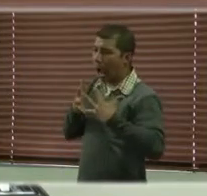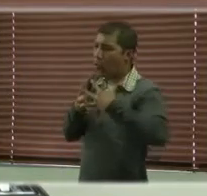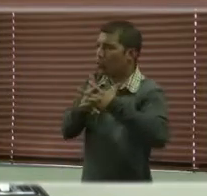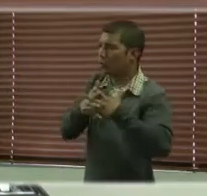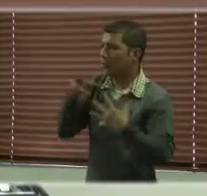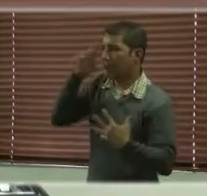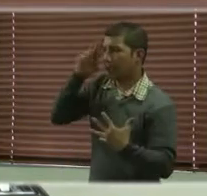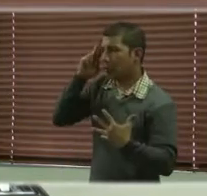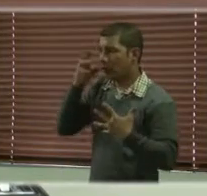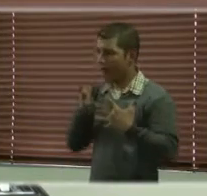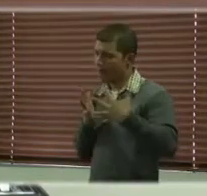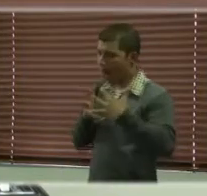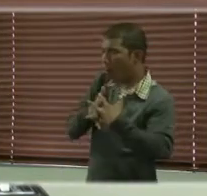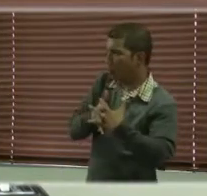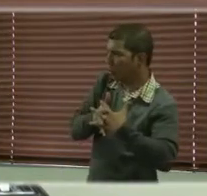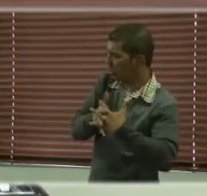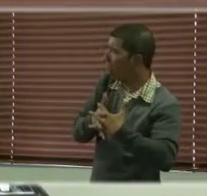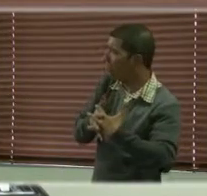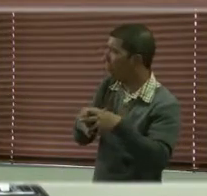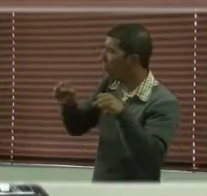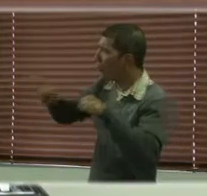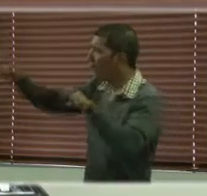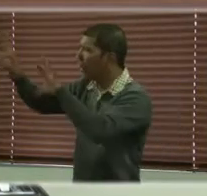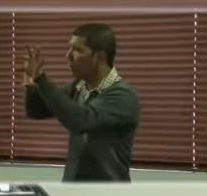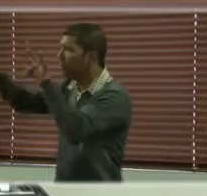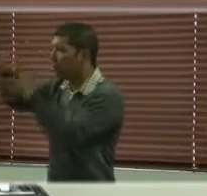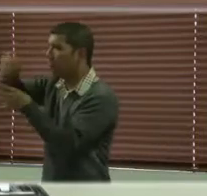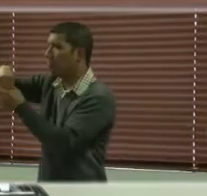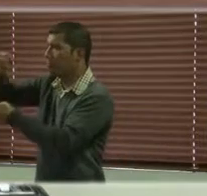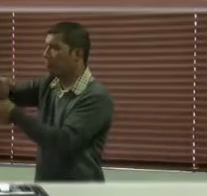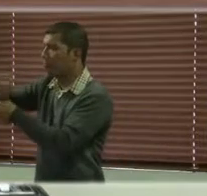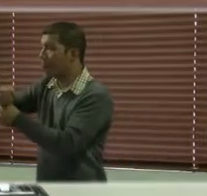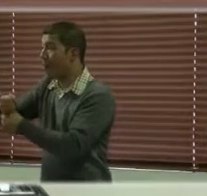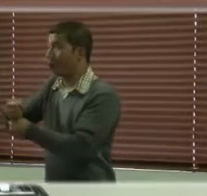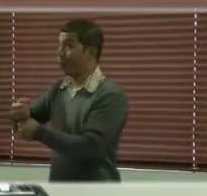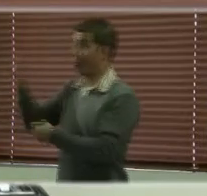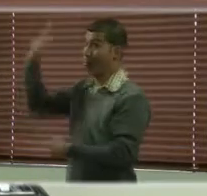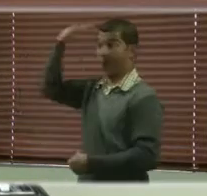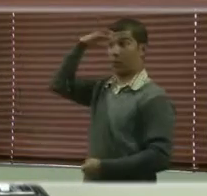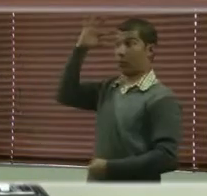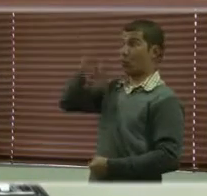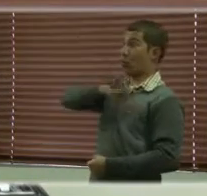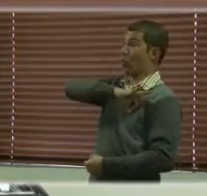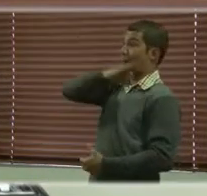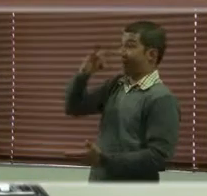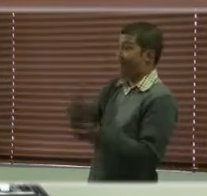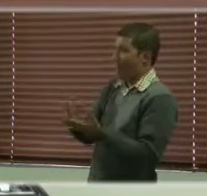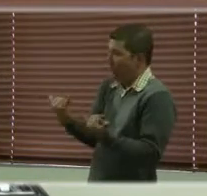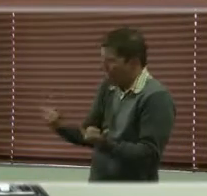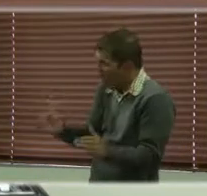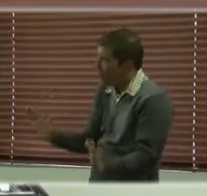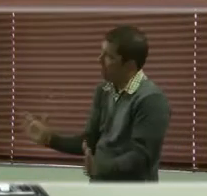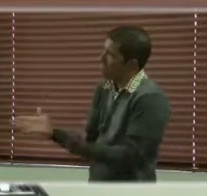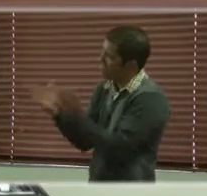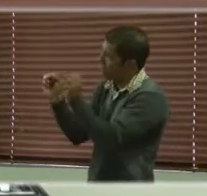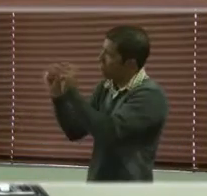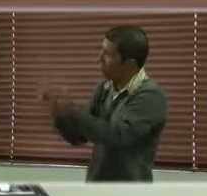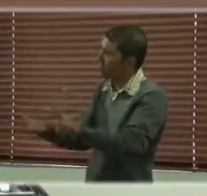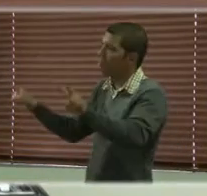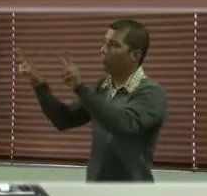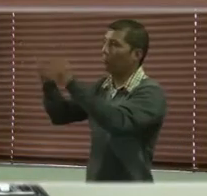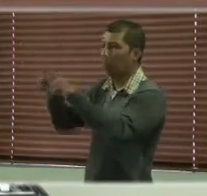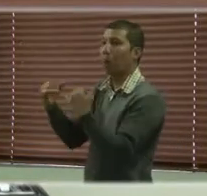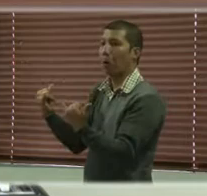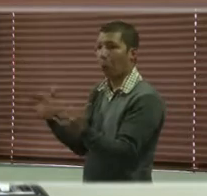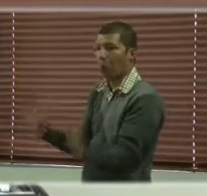convención Así que la ONU también tiene sus sus luces y muy y Luces muy brillantes en relación a los avances que